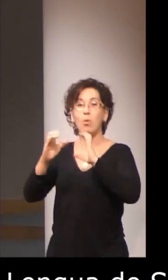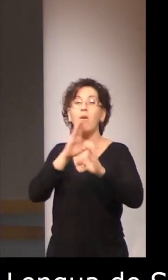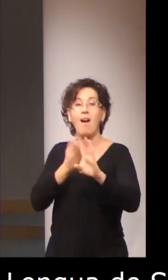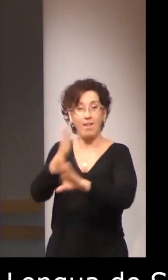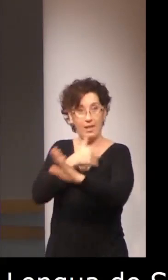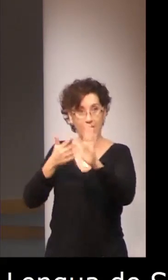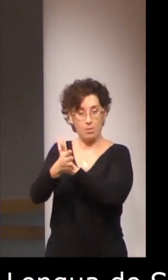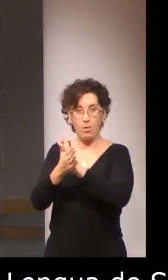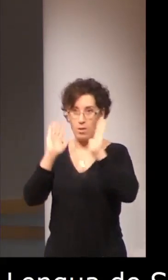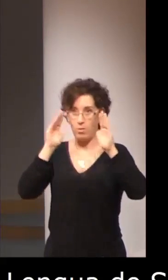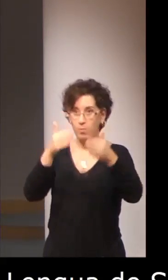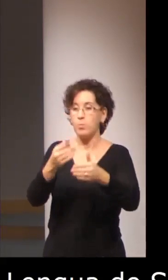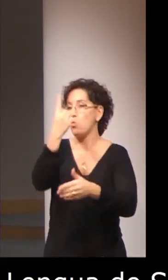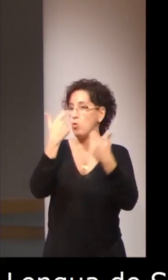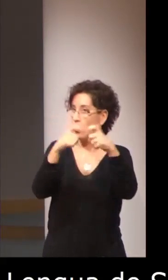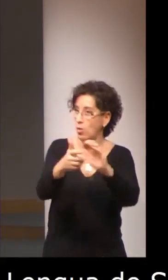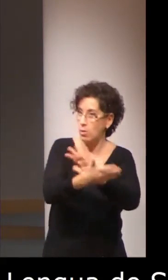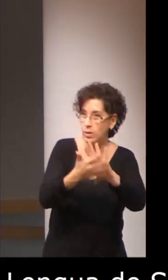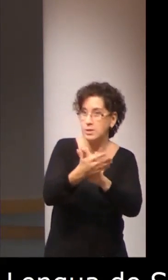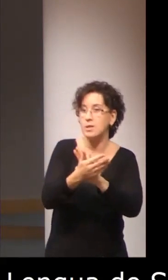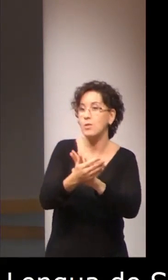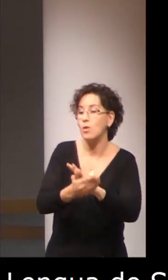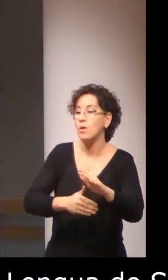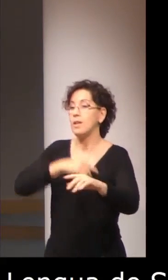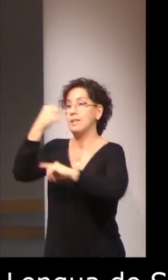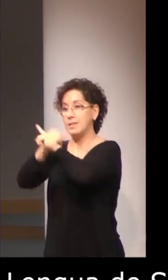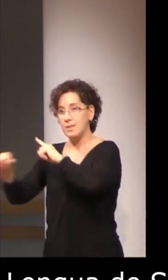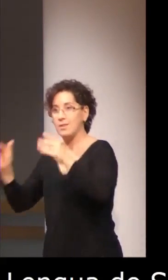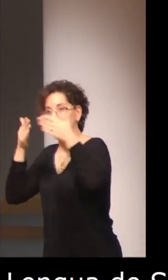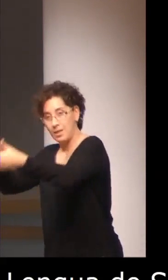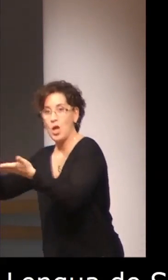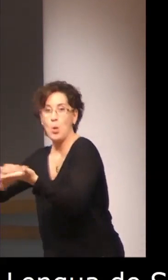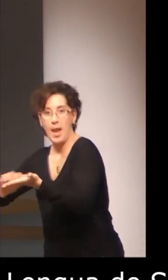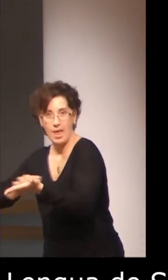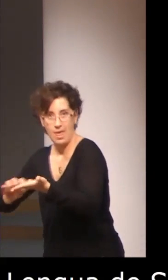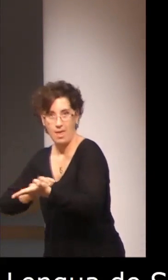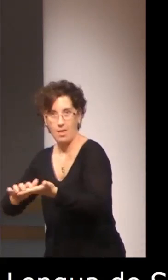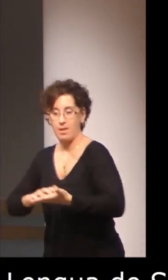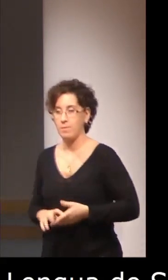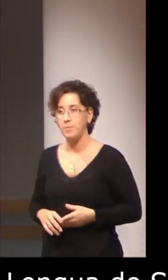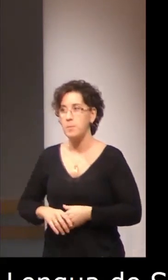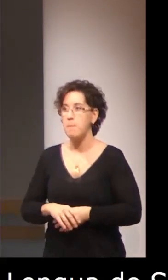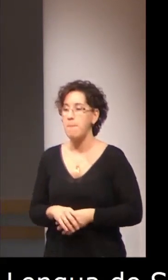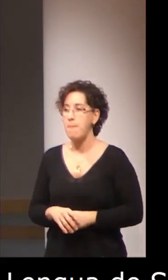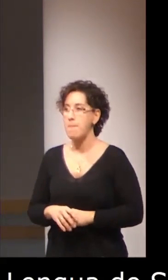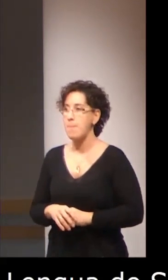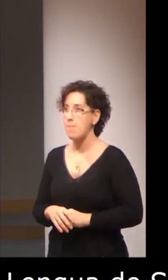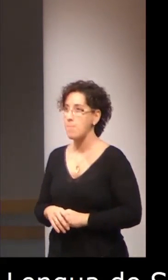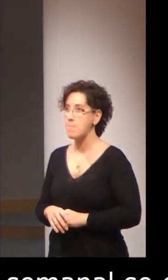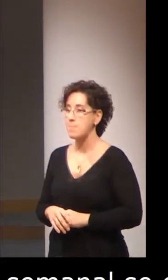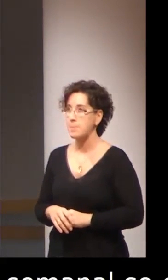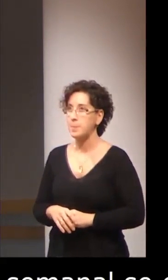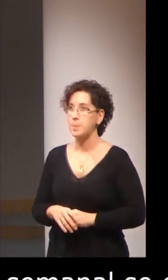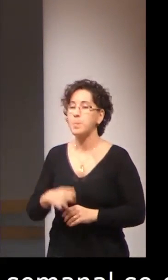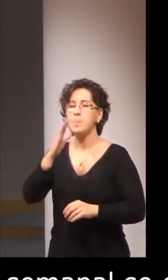una sesión para la lengua de signos Española y otra para el sistema de escritura braille eh voy a presentar a continuación